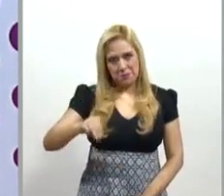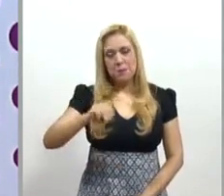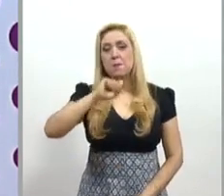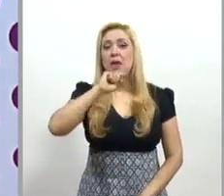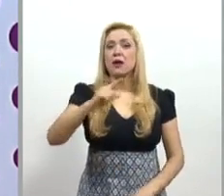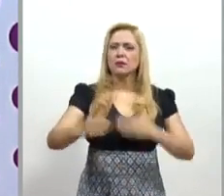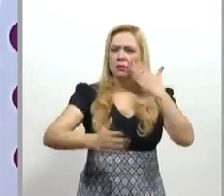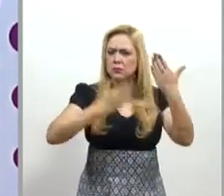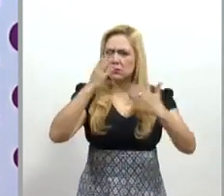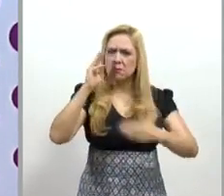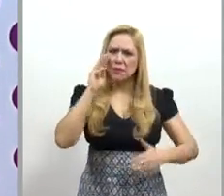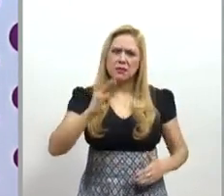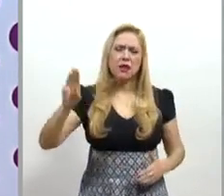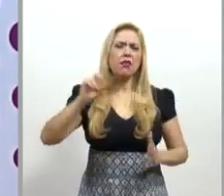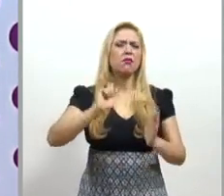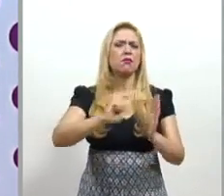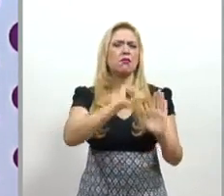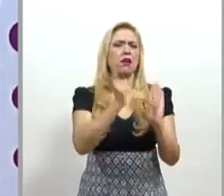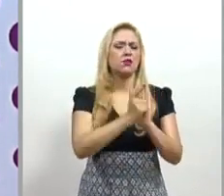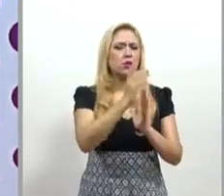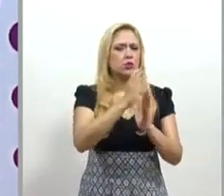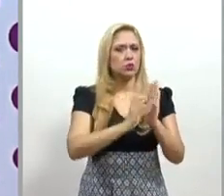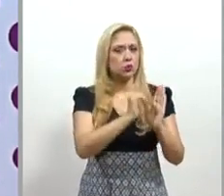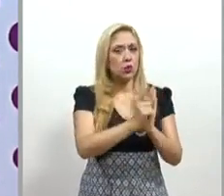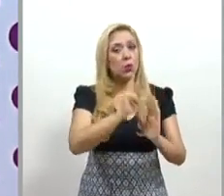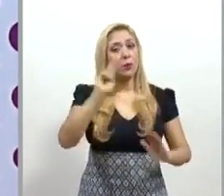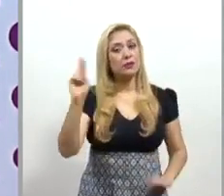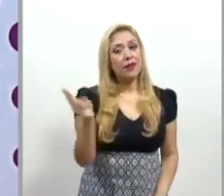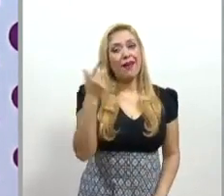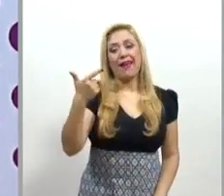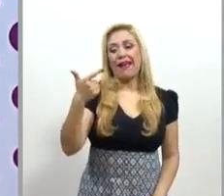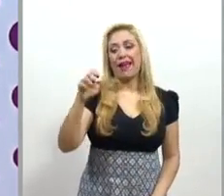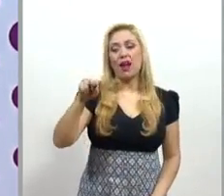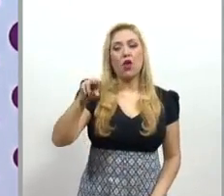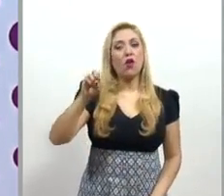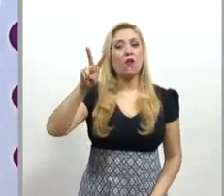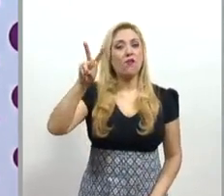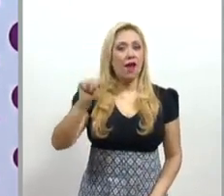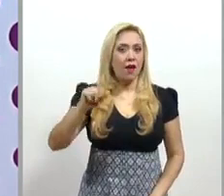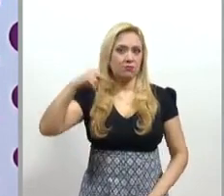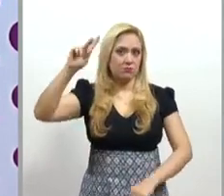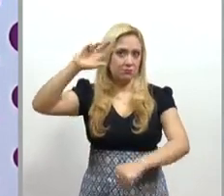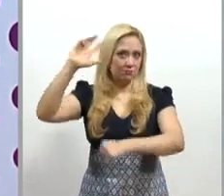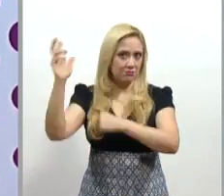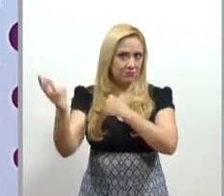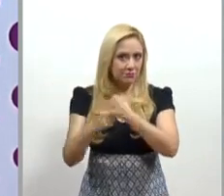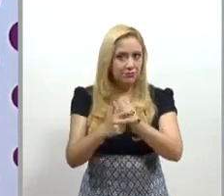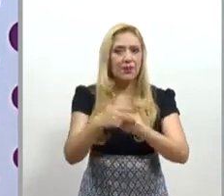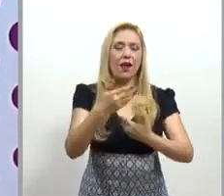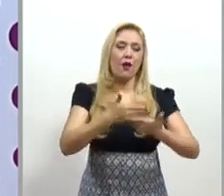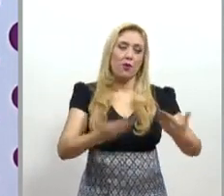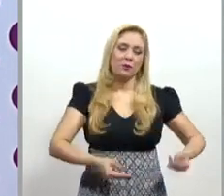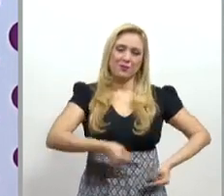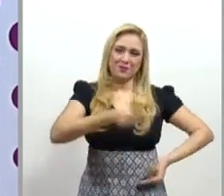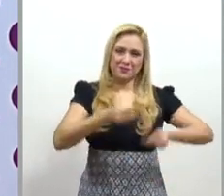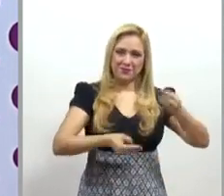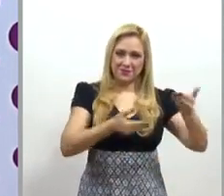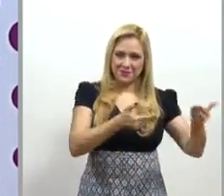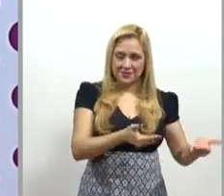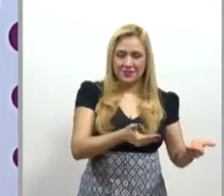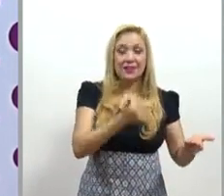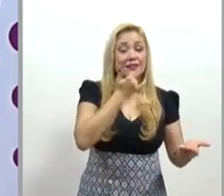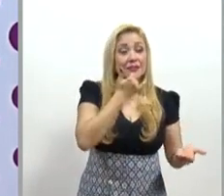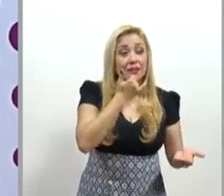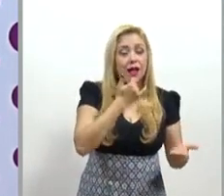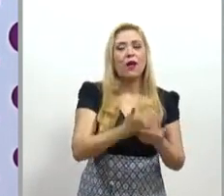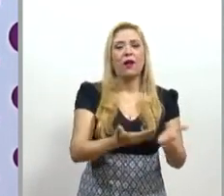de maestría en Derecho Constitucional en la Universidad de Génova y es, bueno, ya magistrado pero por lo pronto se desempeña como secretario